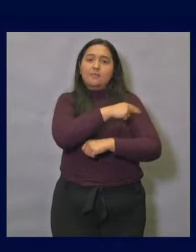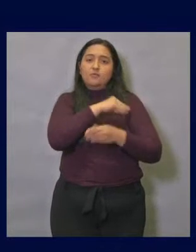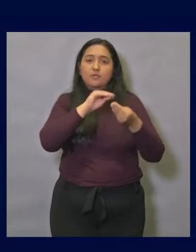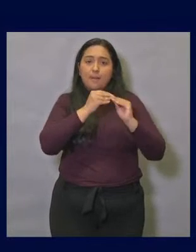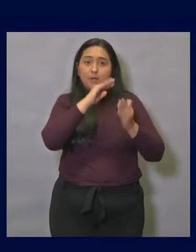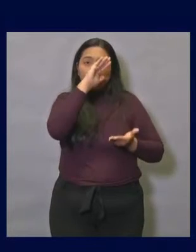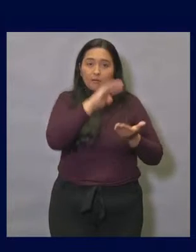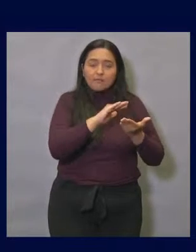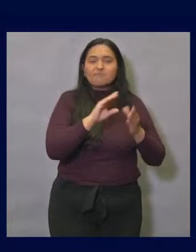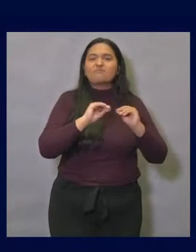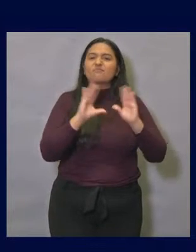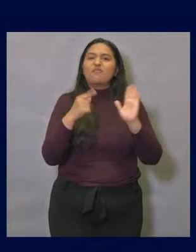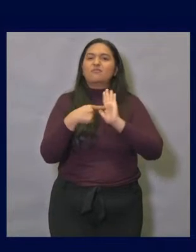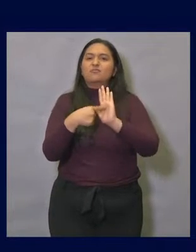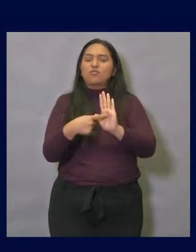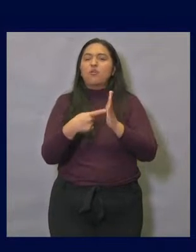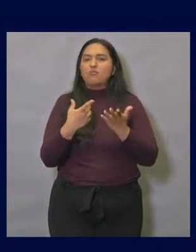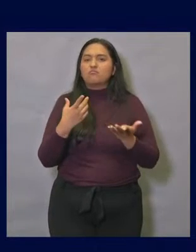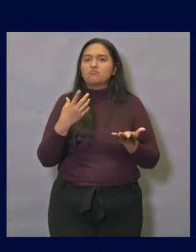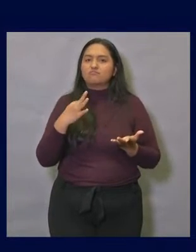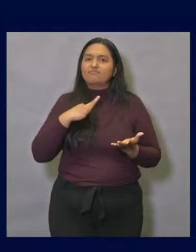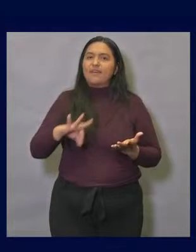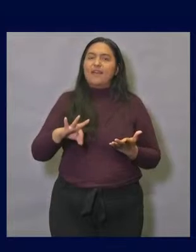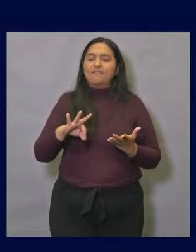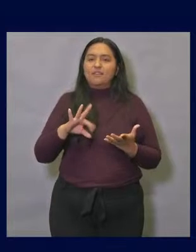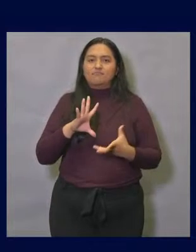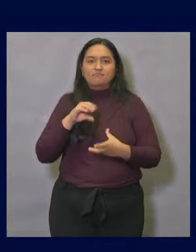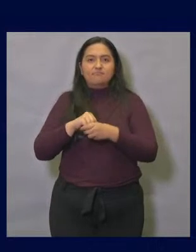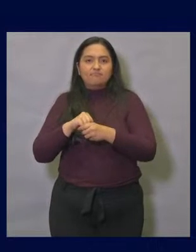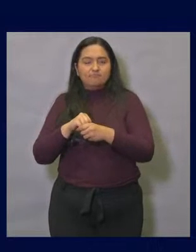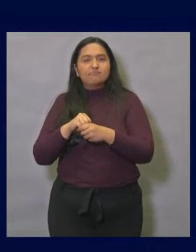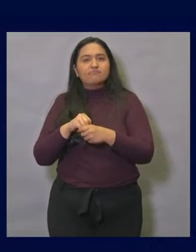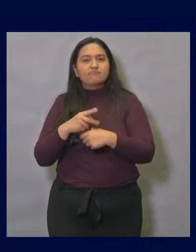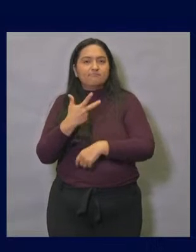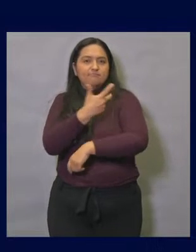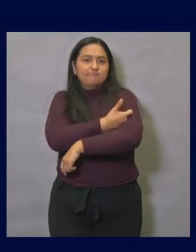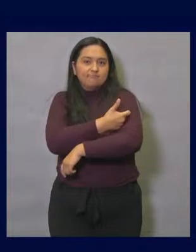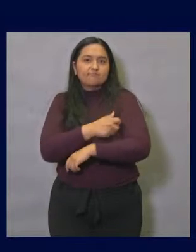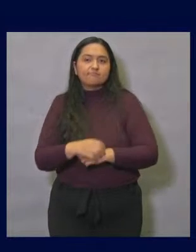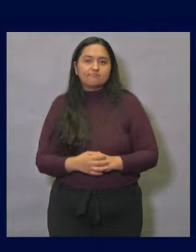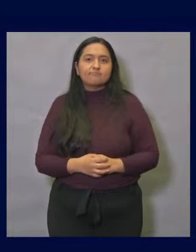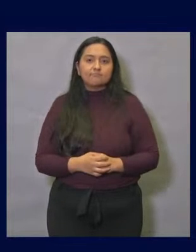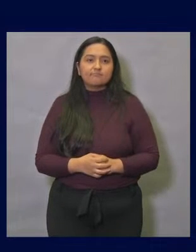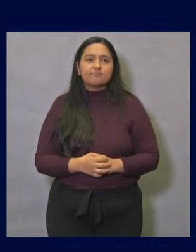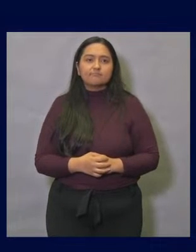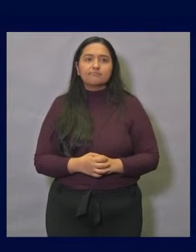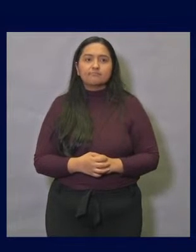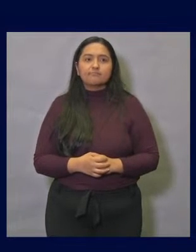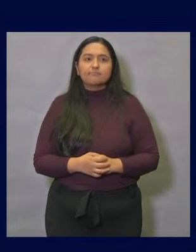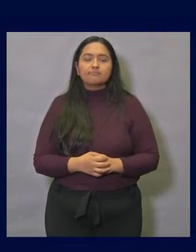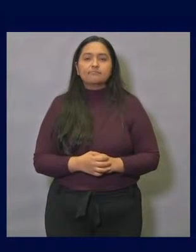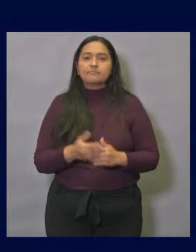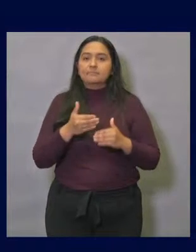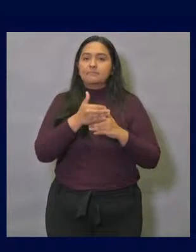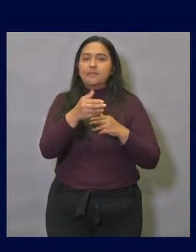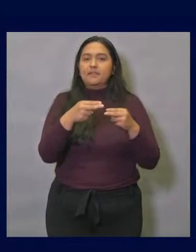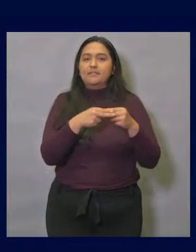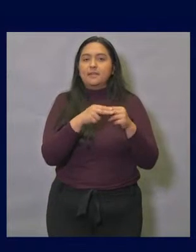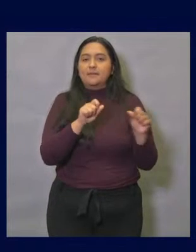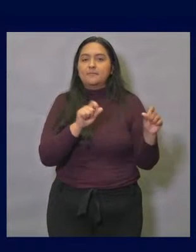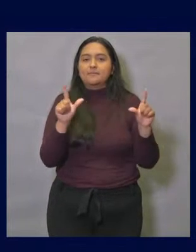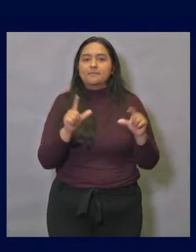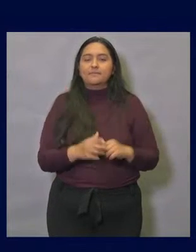beneficios reales de formar parte de este grupo de personas mayores altamente vacunadas. Next slide, please.